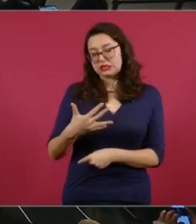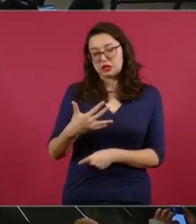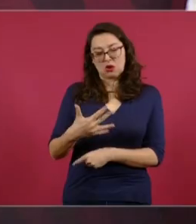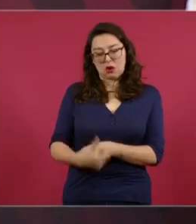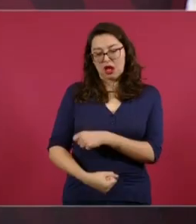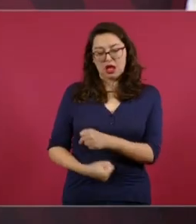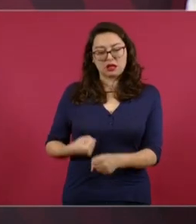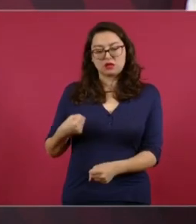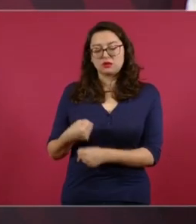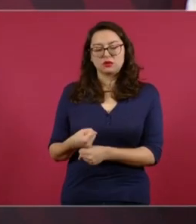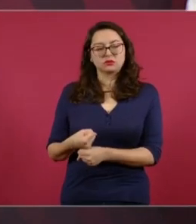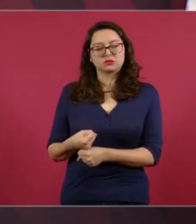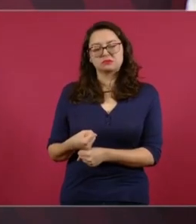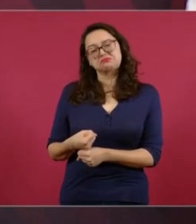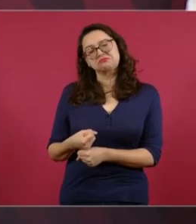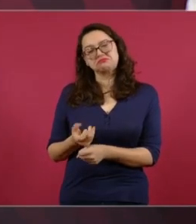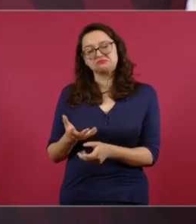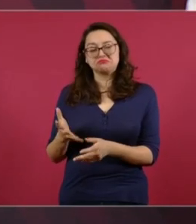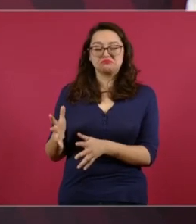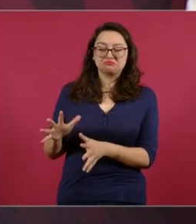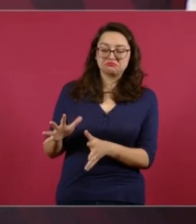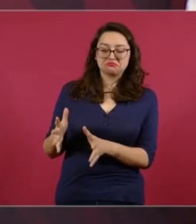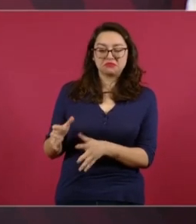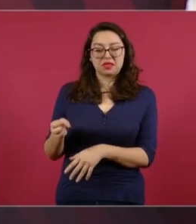alrededor de